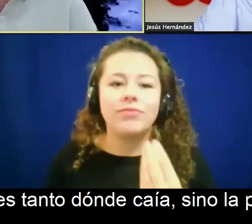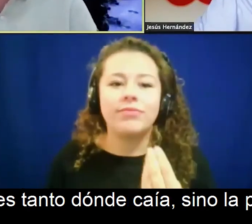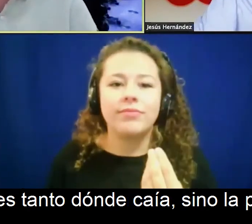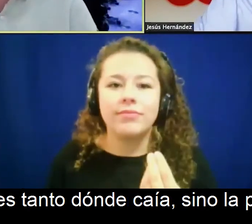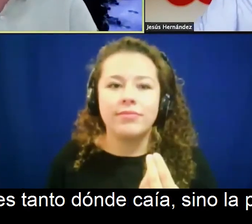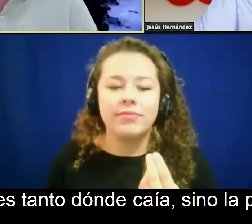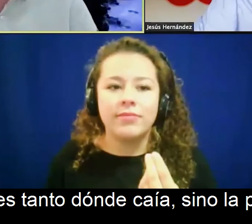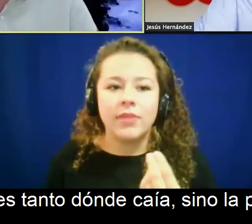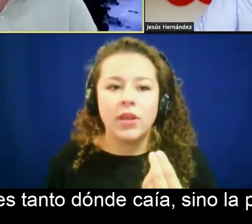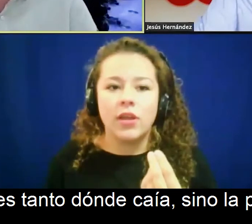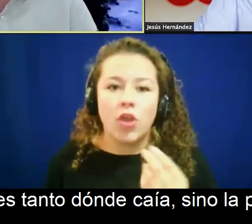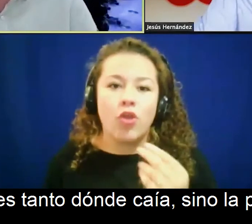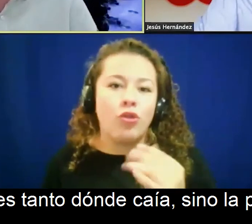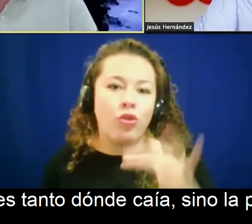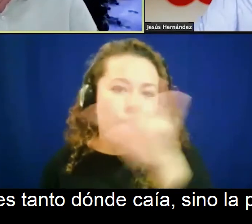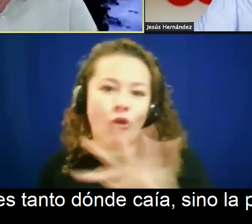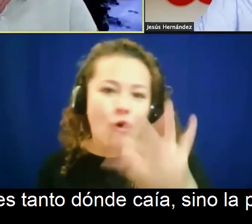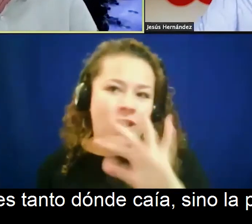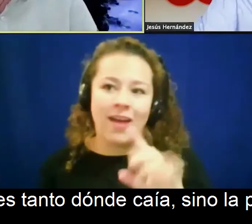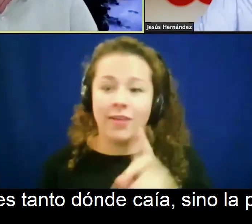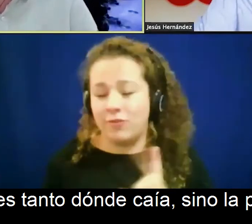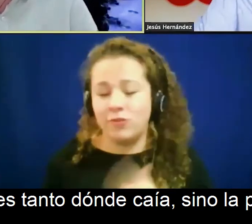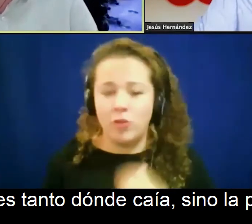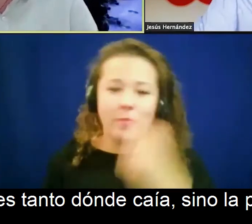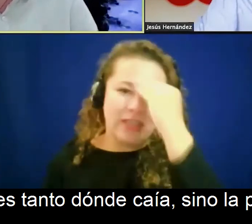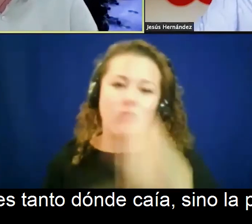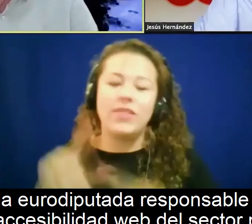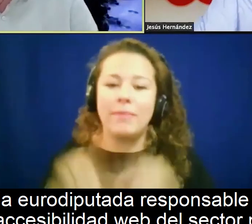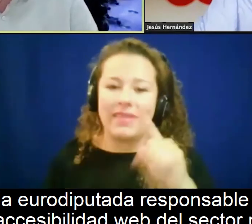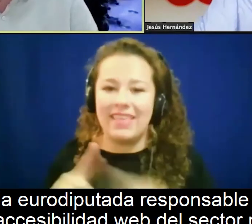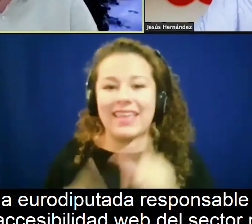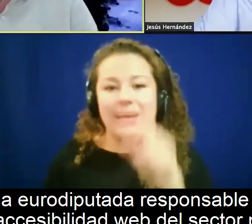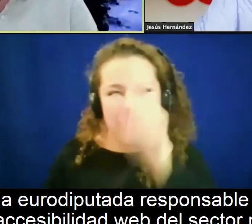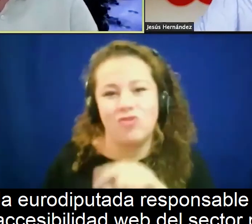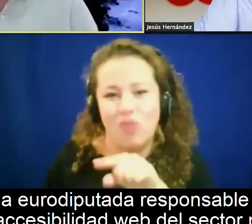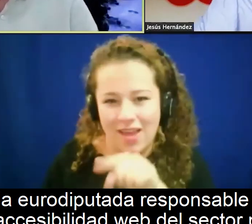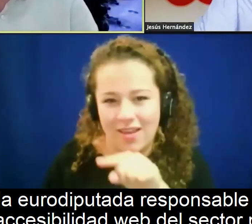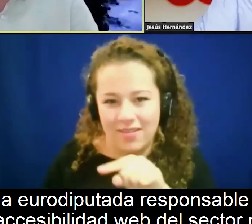caía, sino también un poco la persona que le cayó. Y de hecho, la